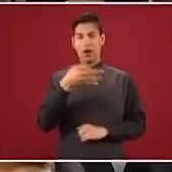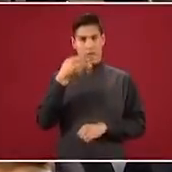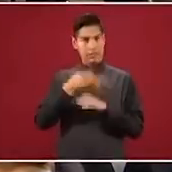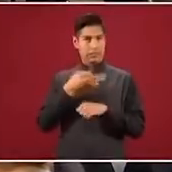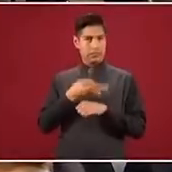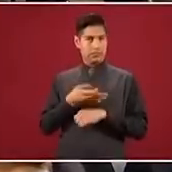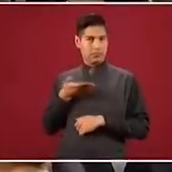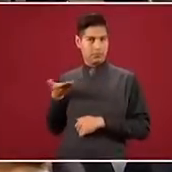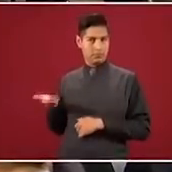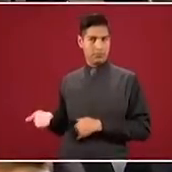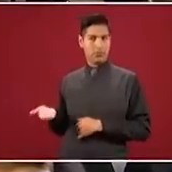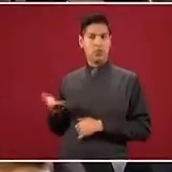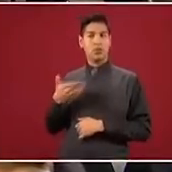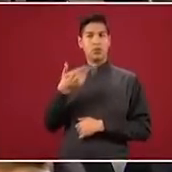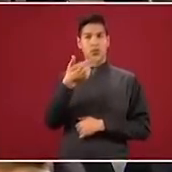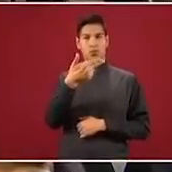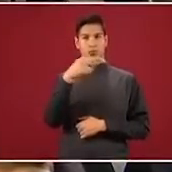una